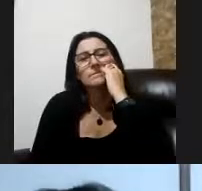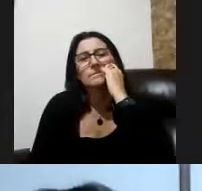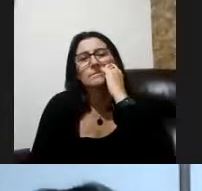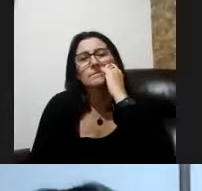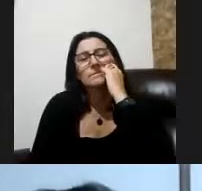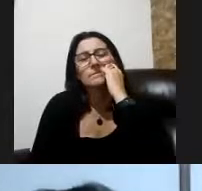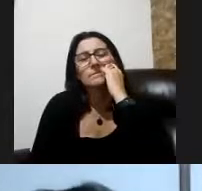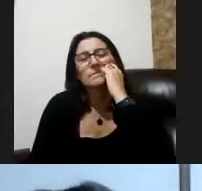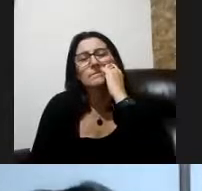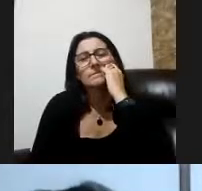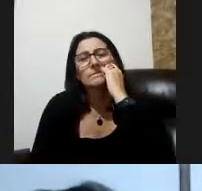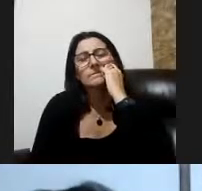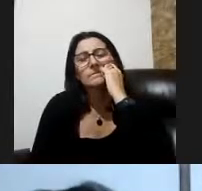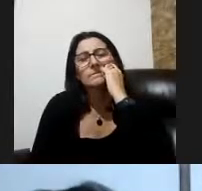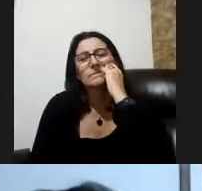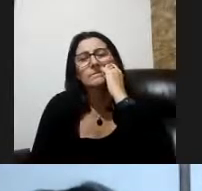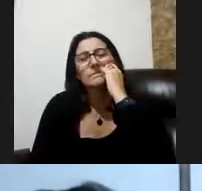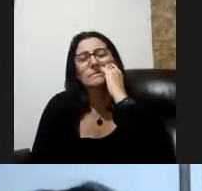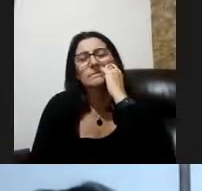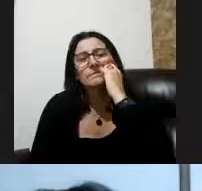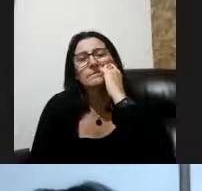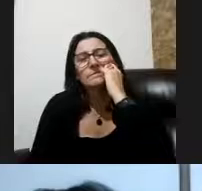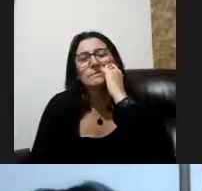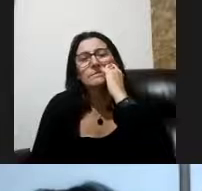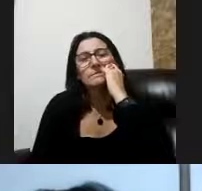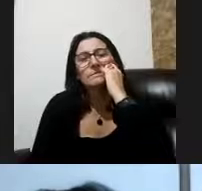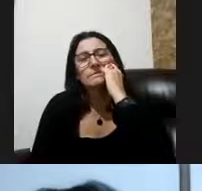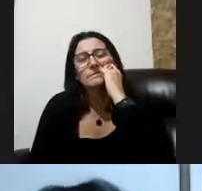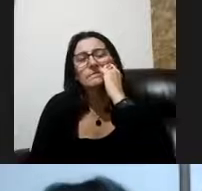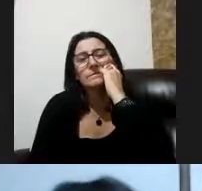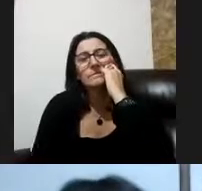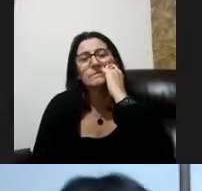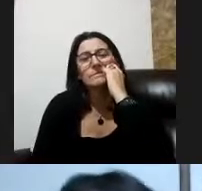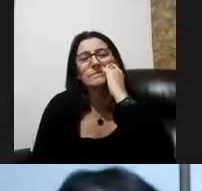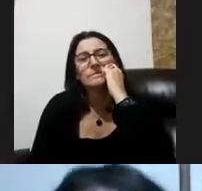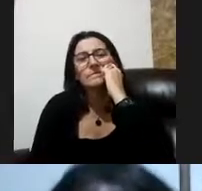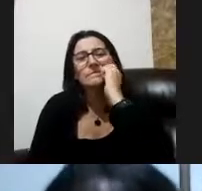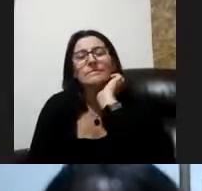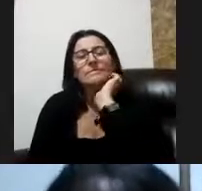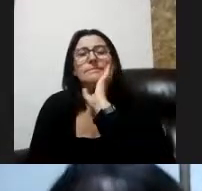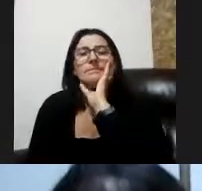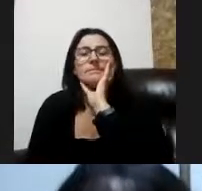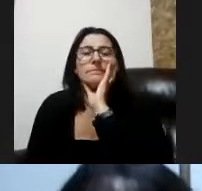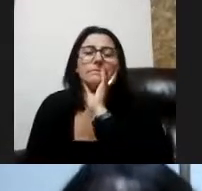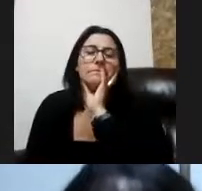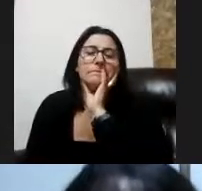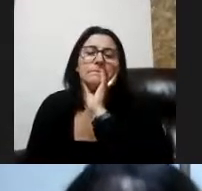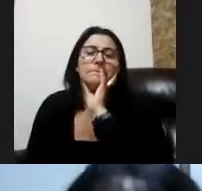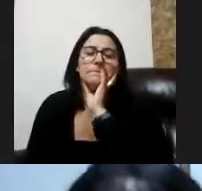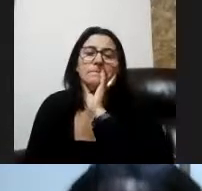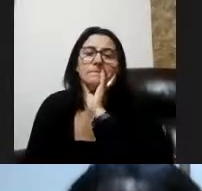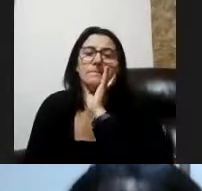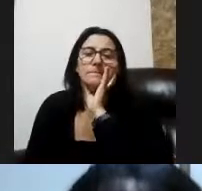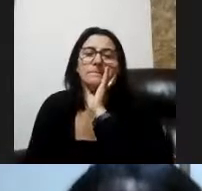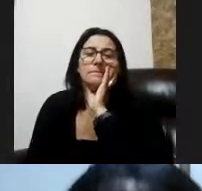poco difundida la protección entre... Bueno, claro.